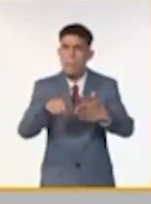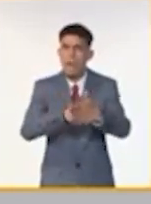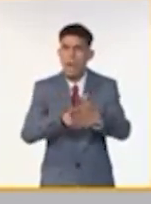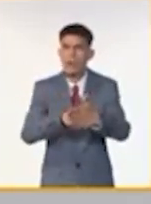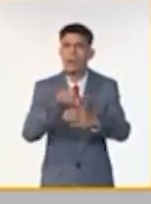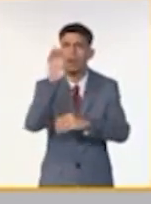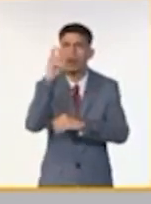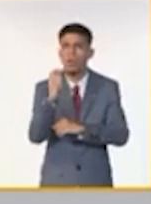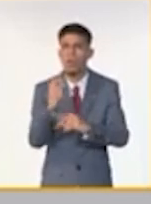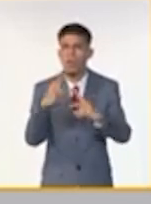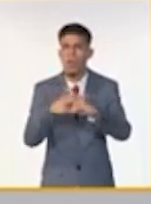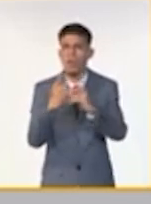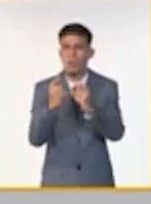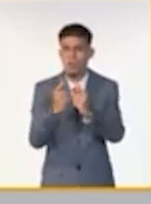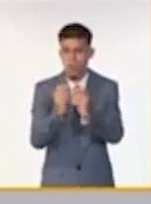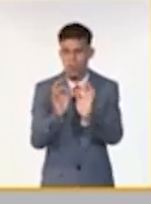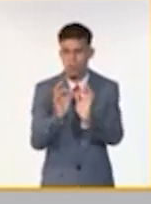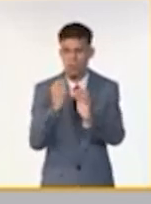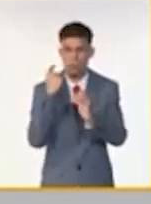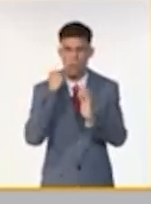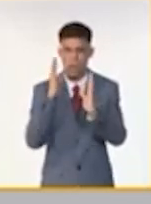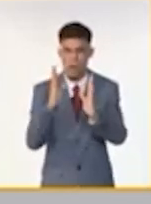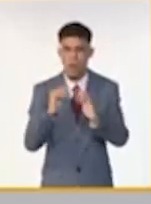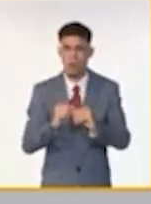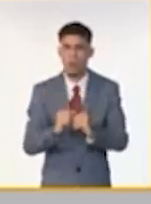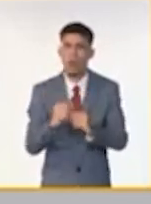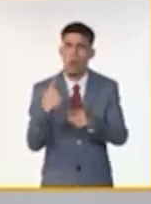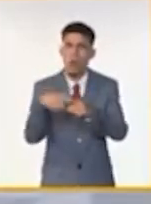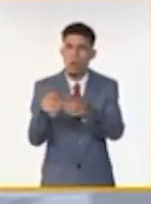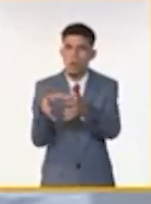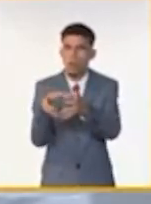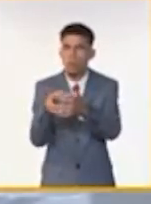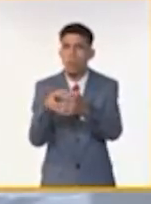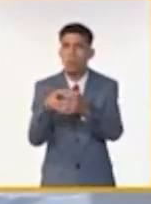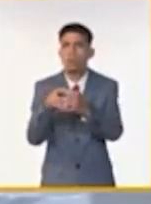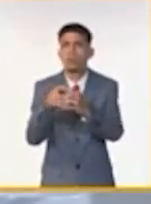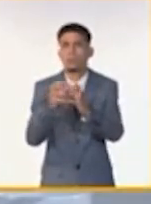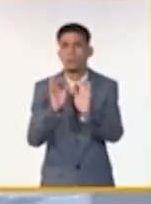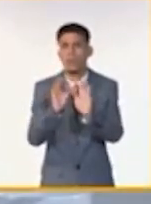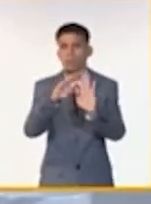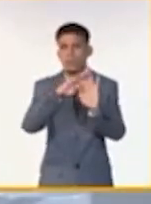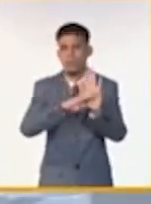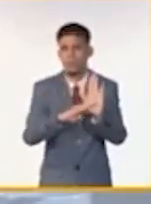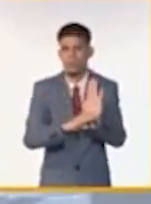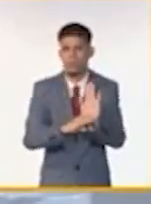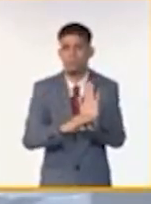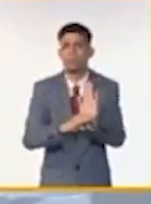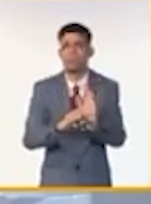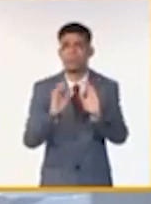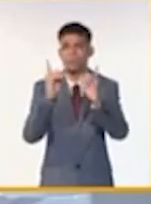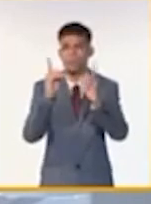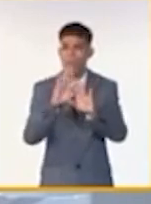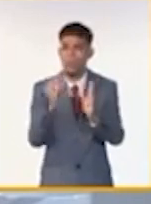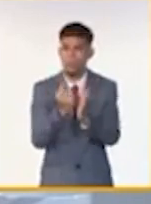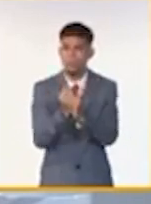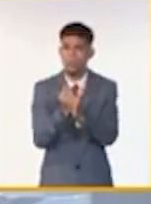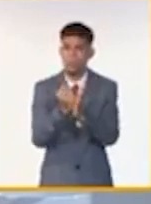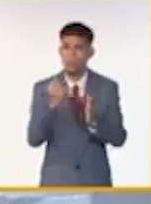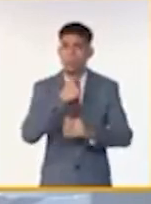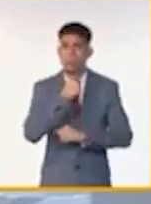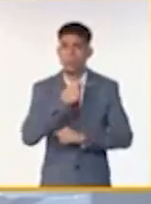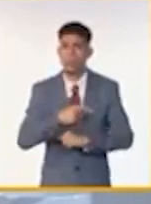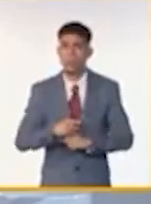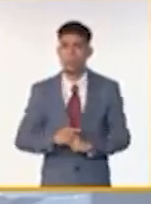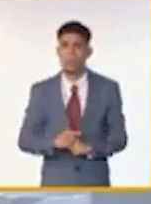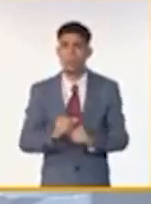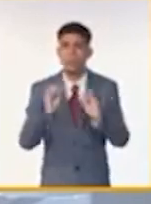presupuesto también un grupo de análisis vinculado a políticas públicas que se han aprobado en el país Como por ejemplo